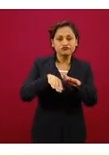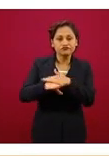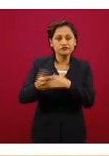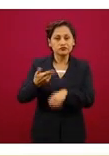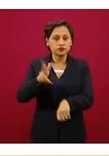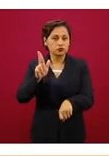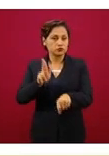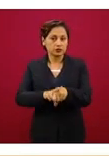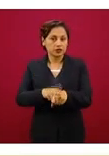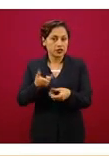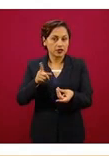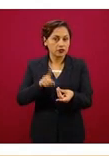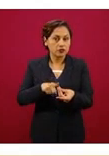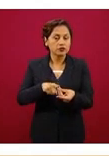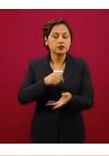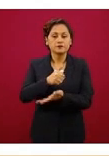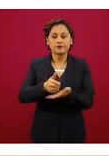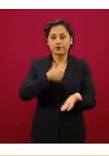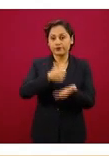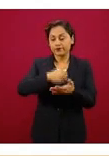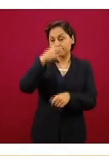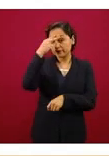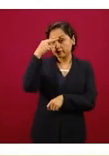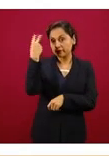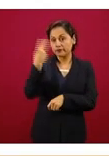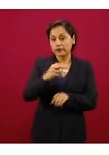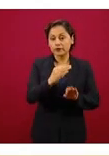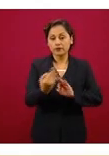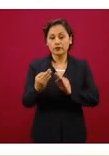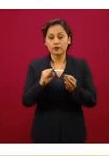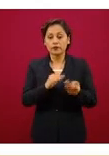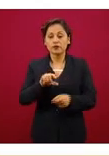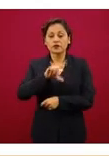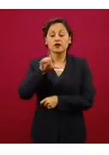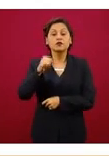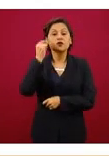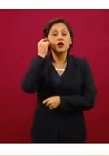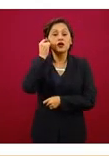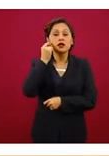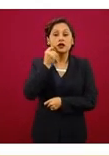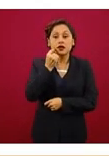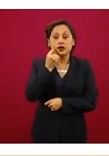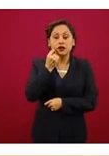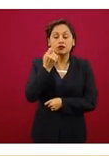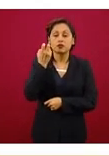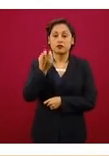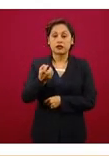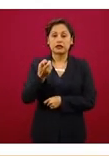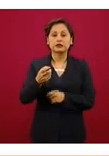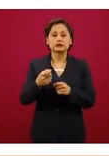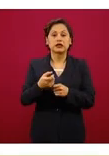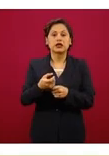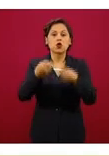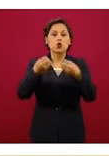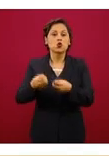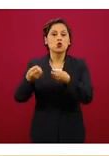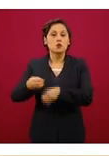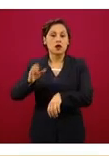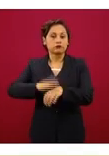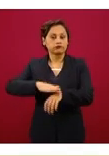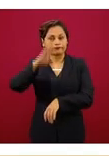es el Valle de México, le sigue a Guerrero en la mayor ocupación, tenemos